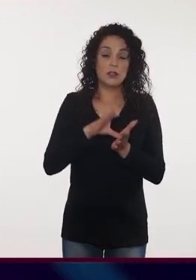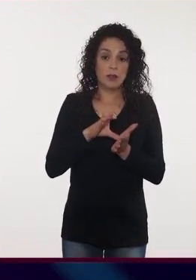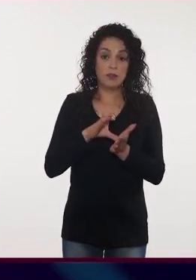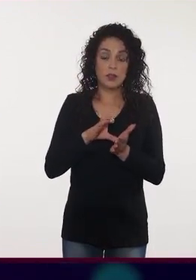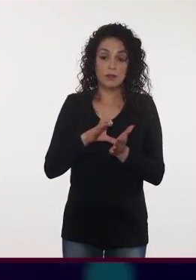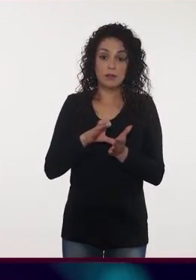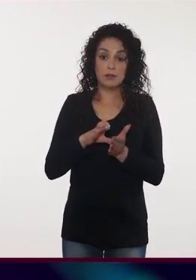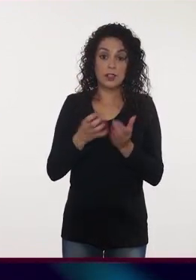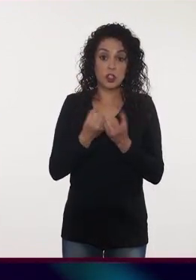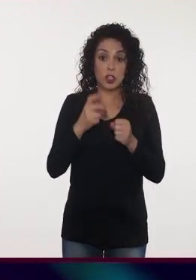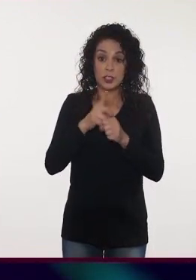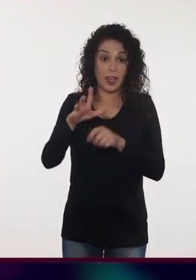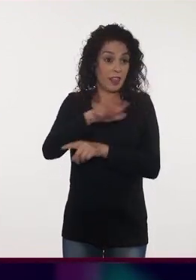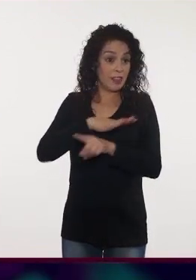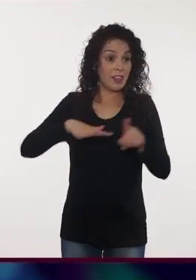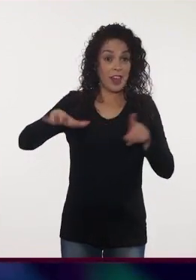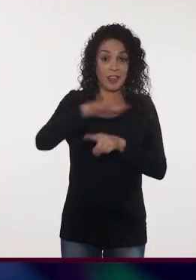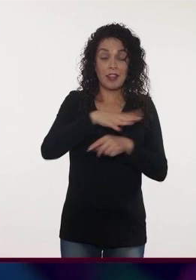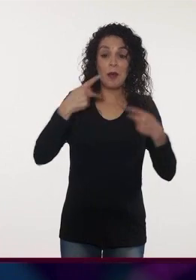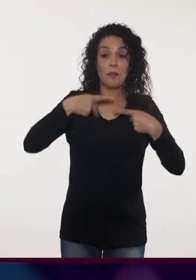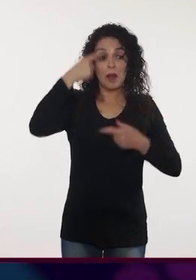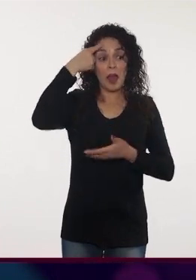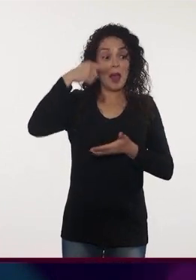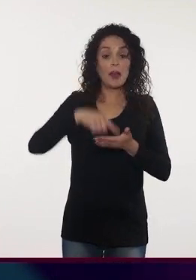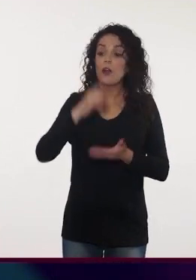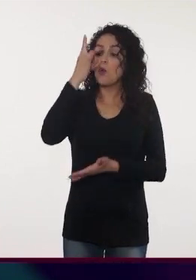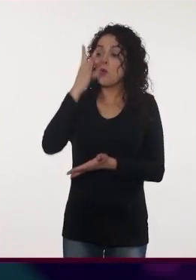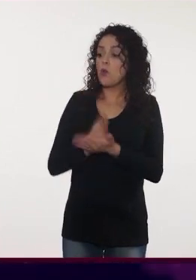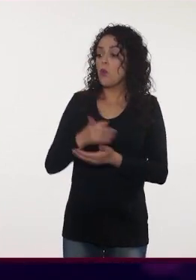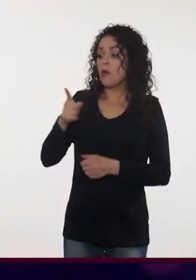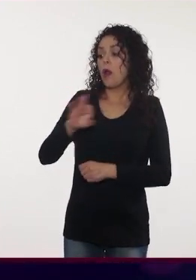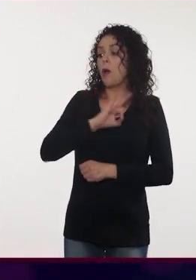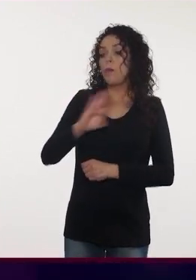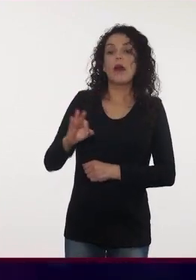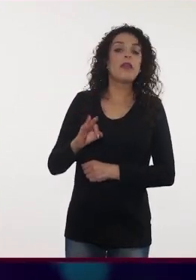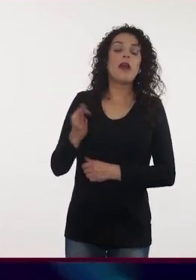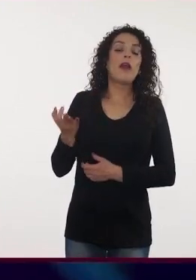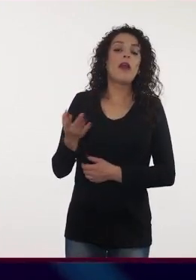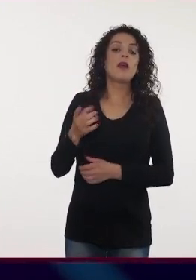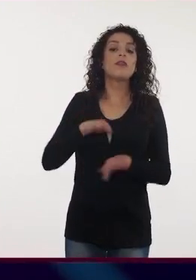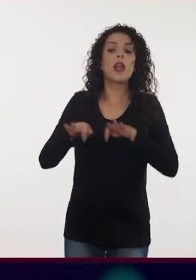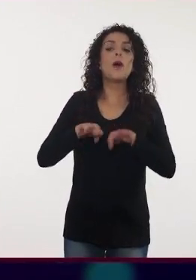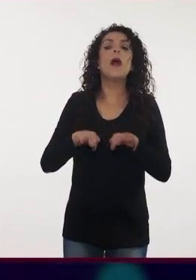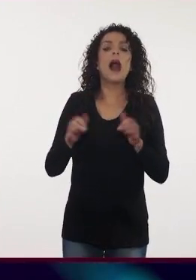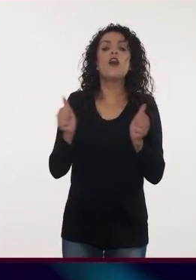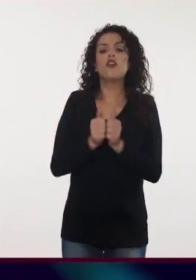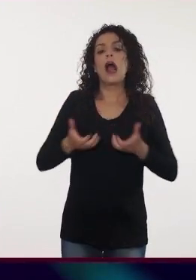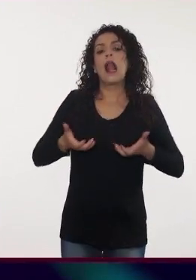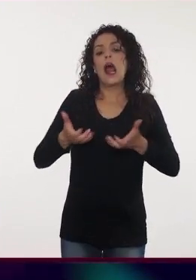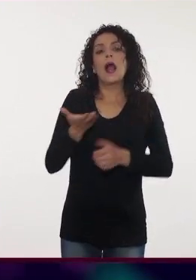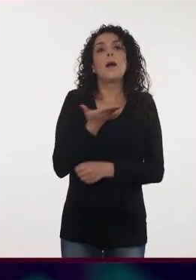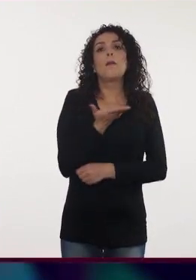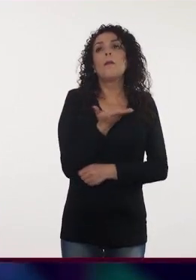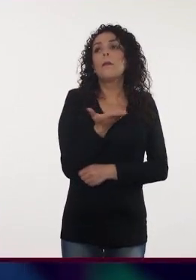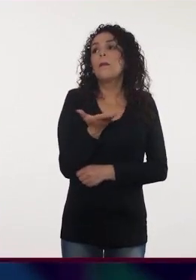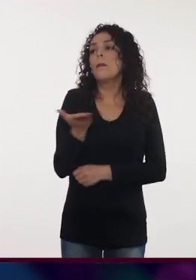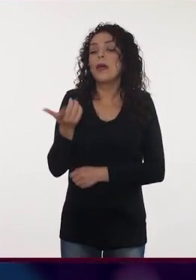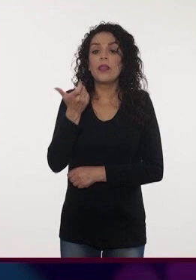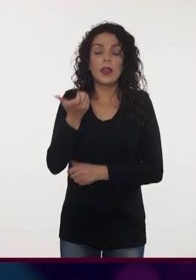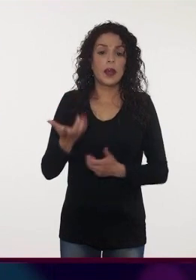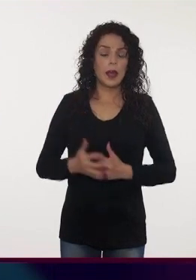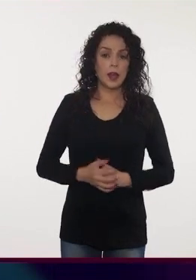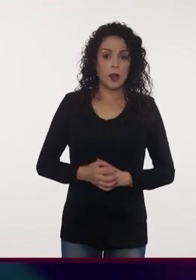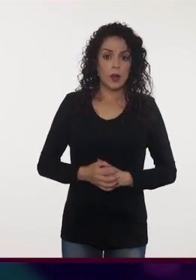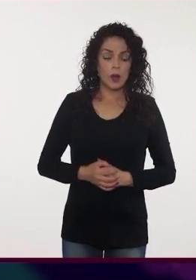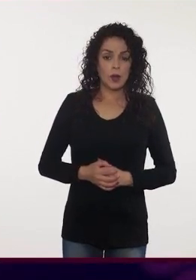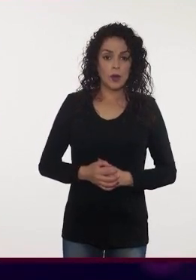todavía cree que pues nosotros solo nos podemos dedicar a quizá pedir dinero en la calle, algunos trabajos